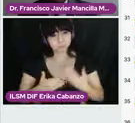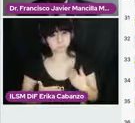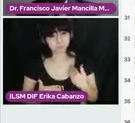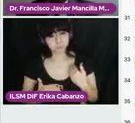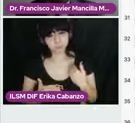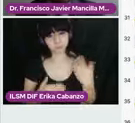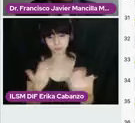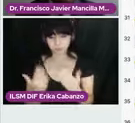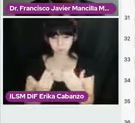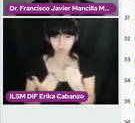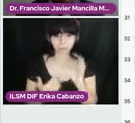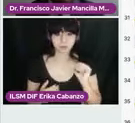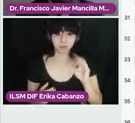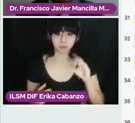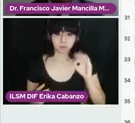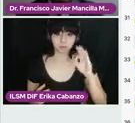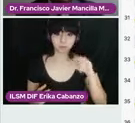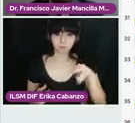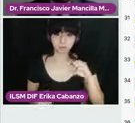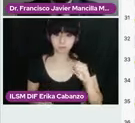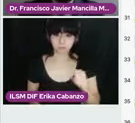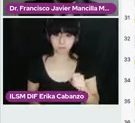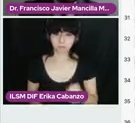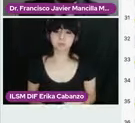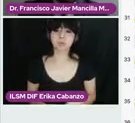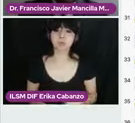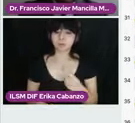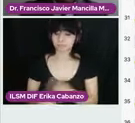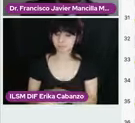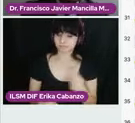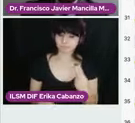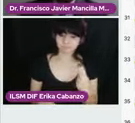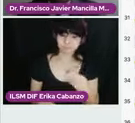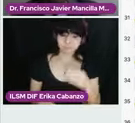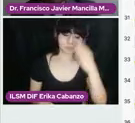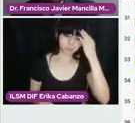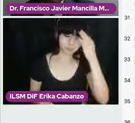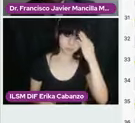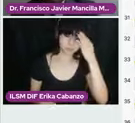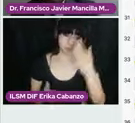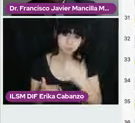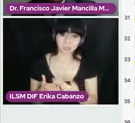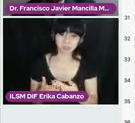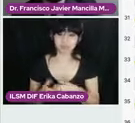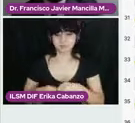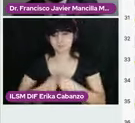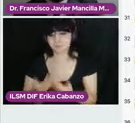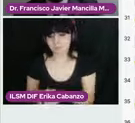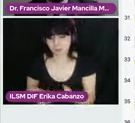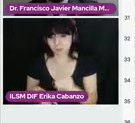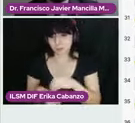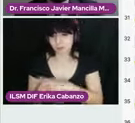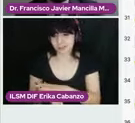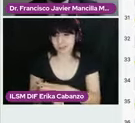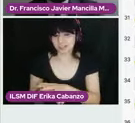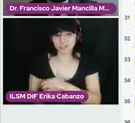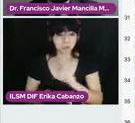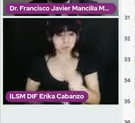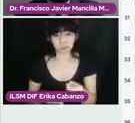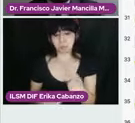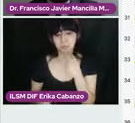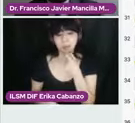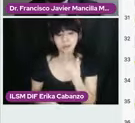no debe de entrar al consultorio con la idea de que por entrar al consultorio debe de salir recetado, ¿sí? Porque entonces se